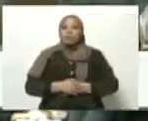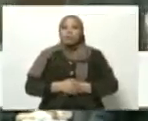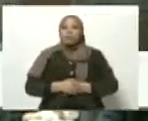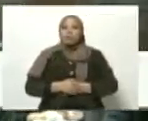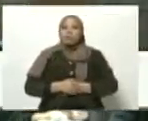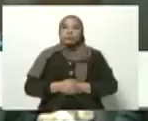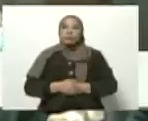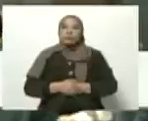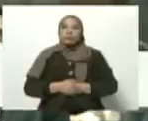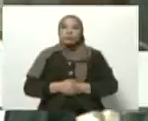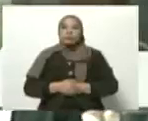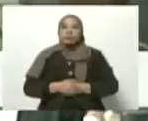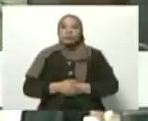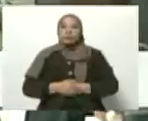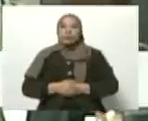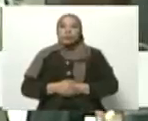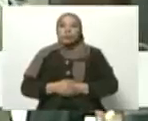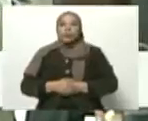Embajador